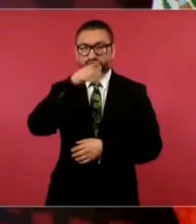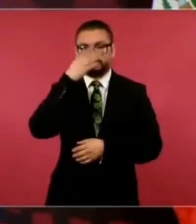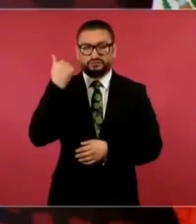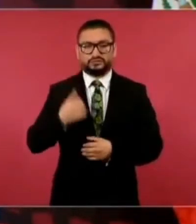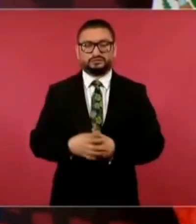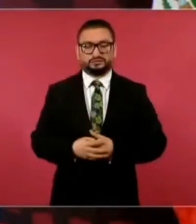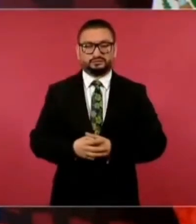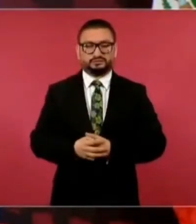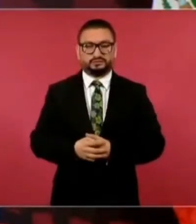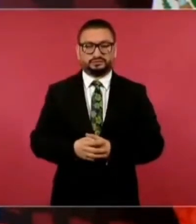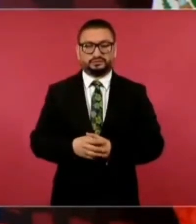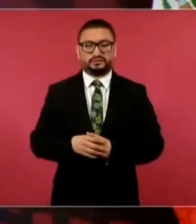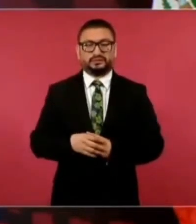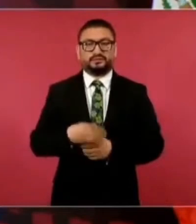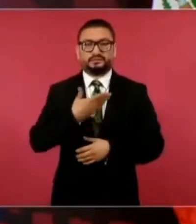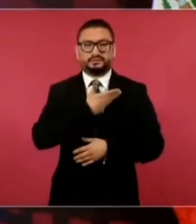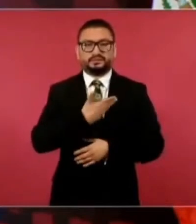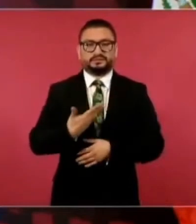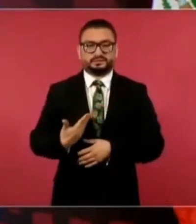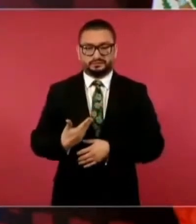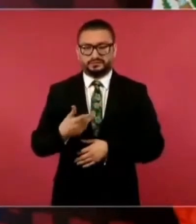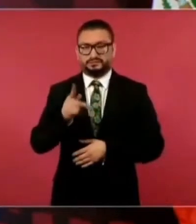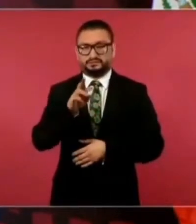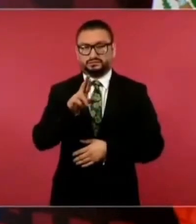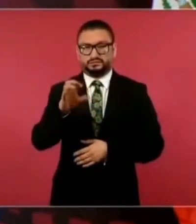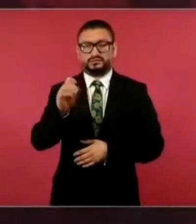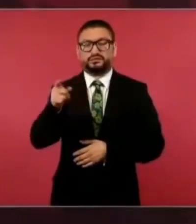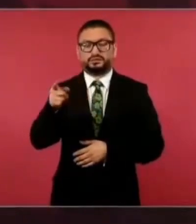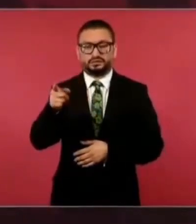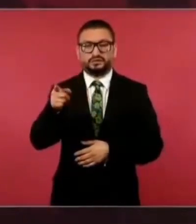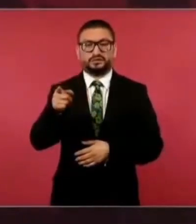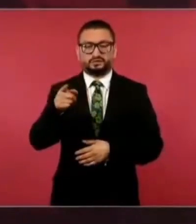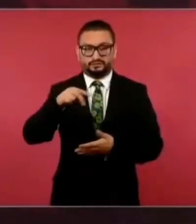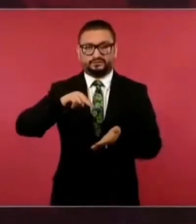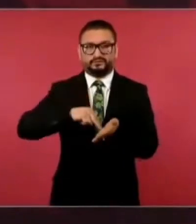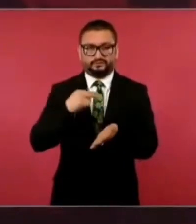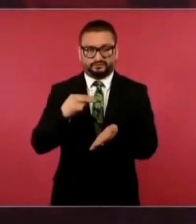que el presidente del PRO firmó